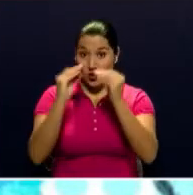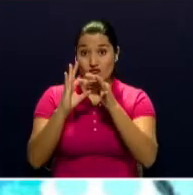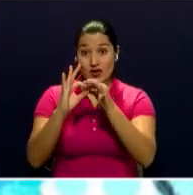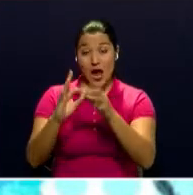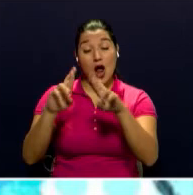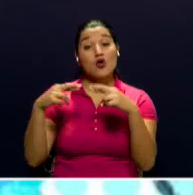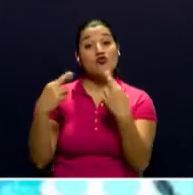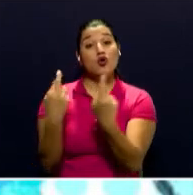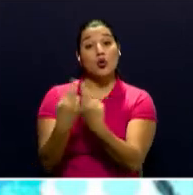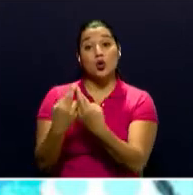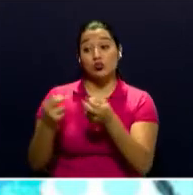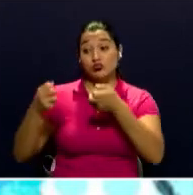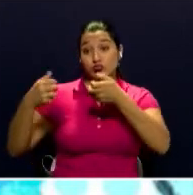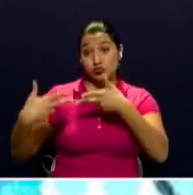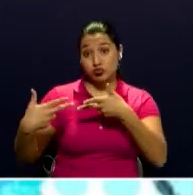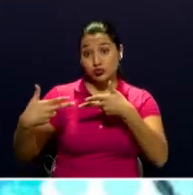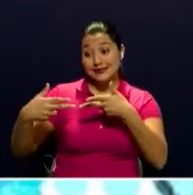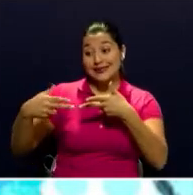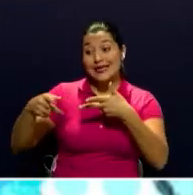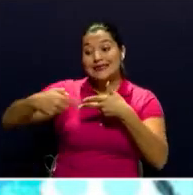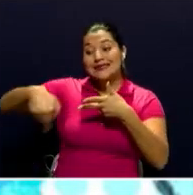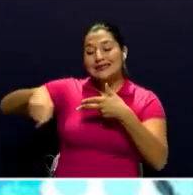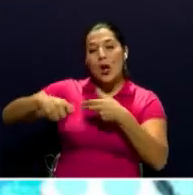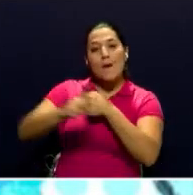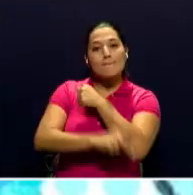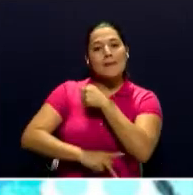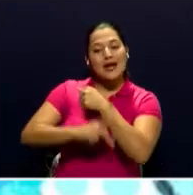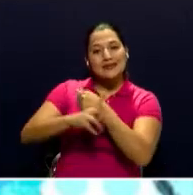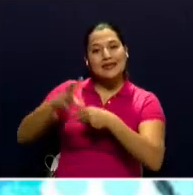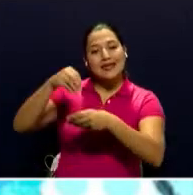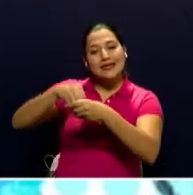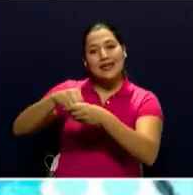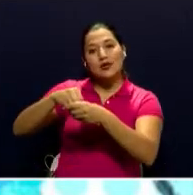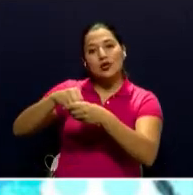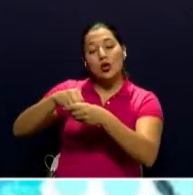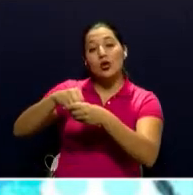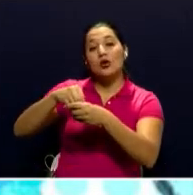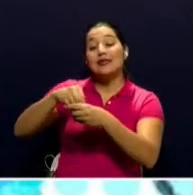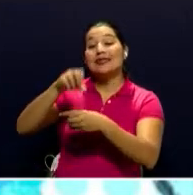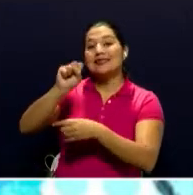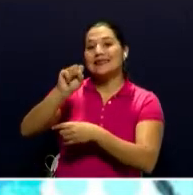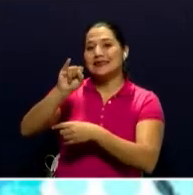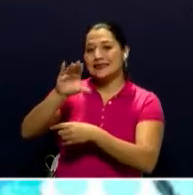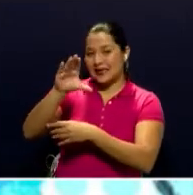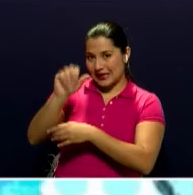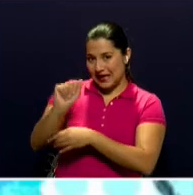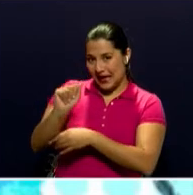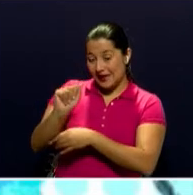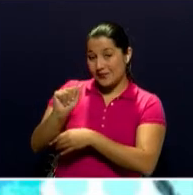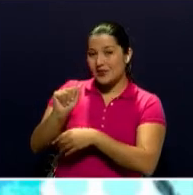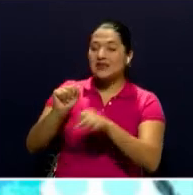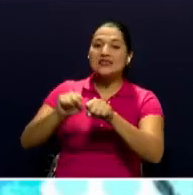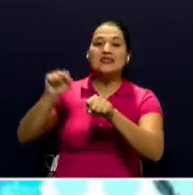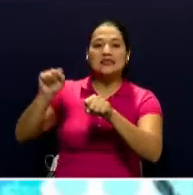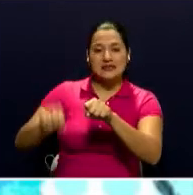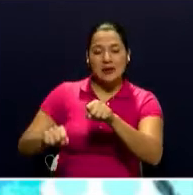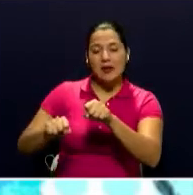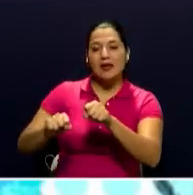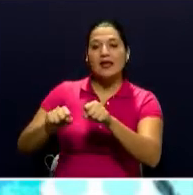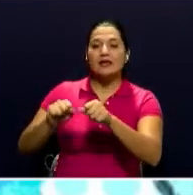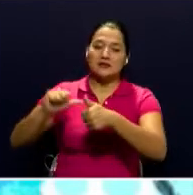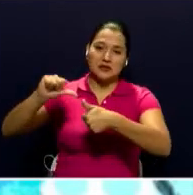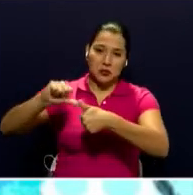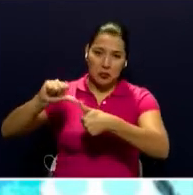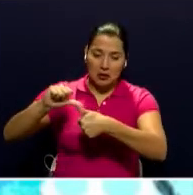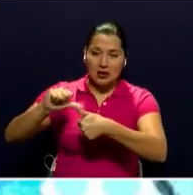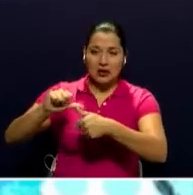de los jefes de Estado del Sistema de Integración Centroamericana, en cuanto ya se desarrolle el final de esta reunión virtual que